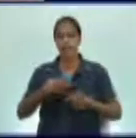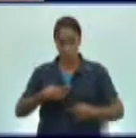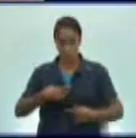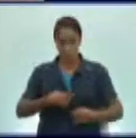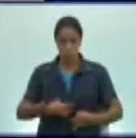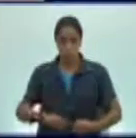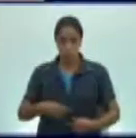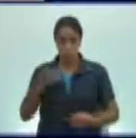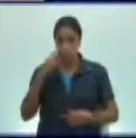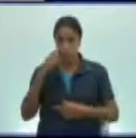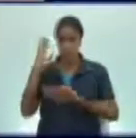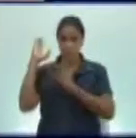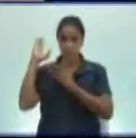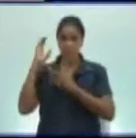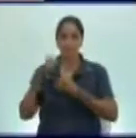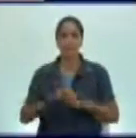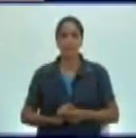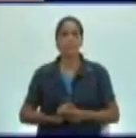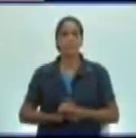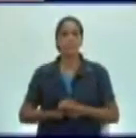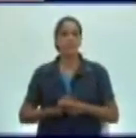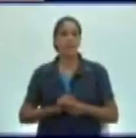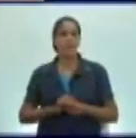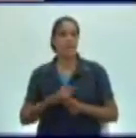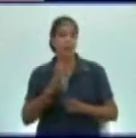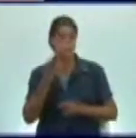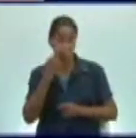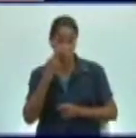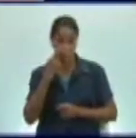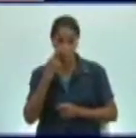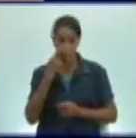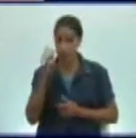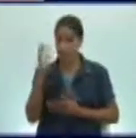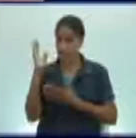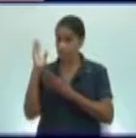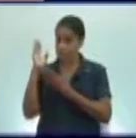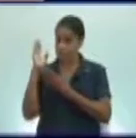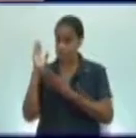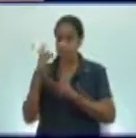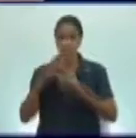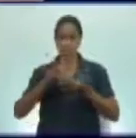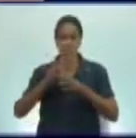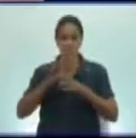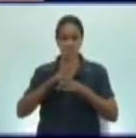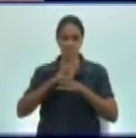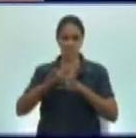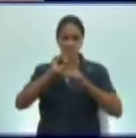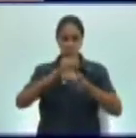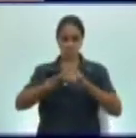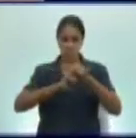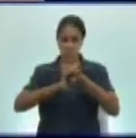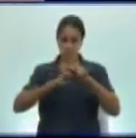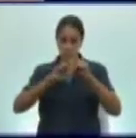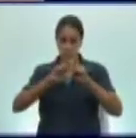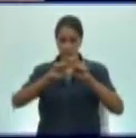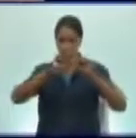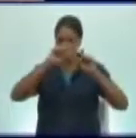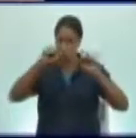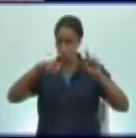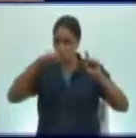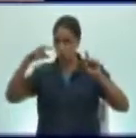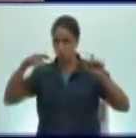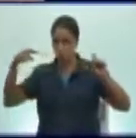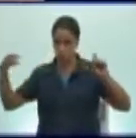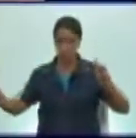Aquí pueden ver el sistema digestivo de la lombriz de tierra. Vean las diferentes estructuras que conforman parte de este